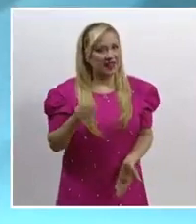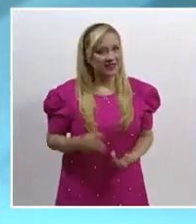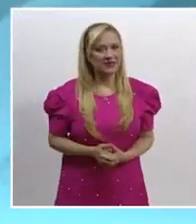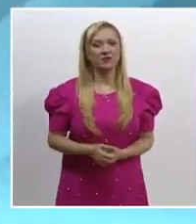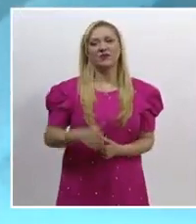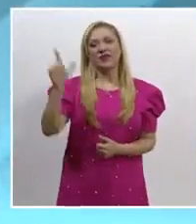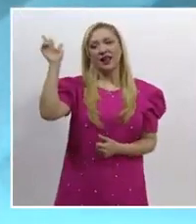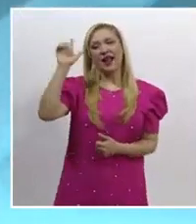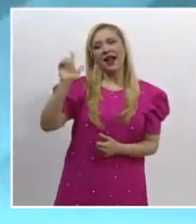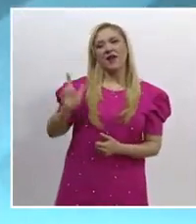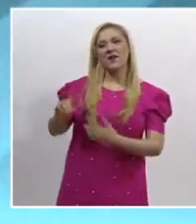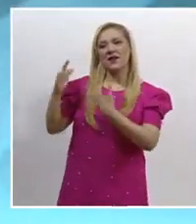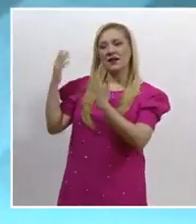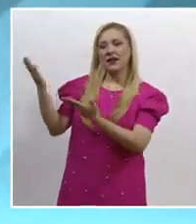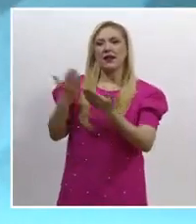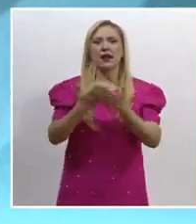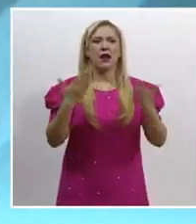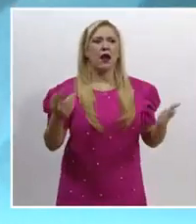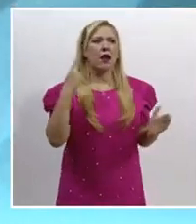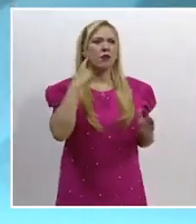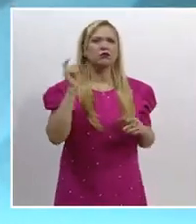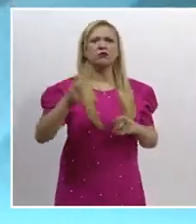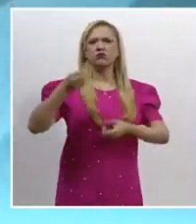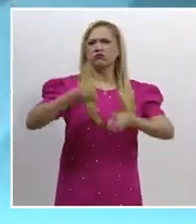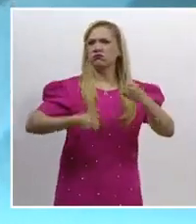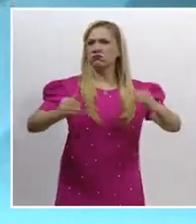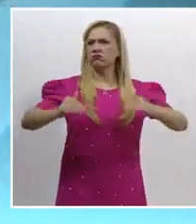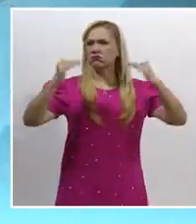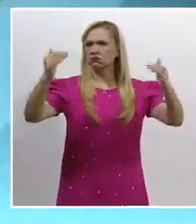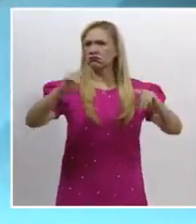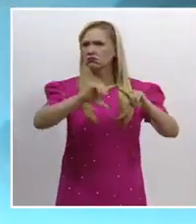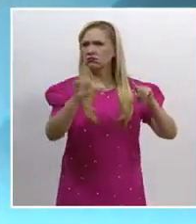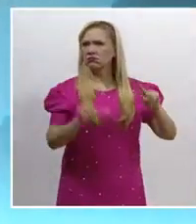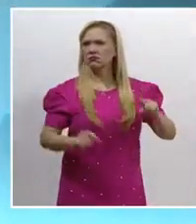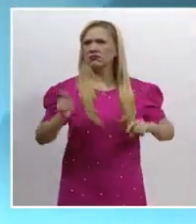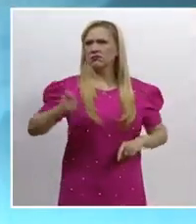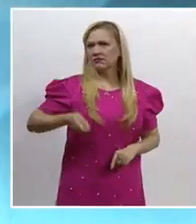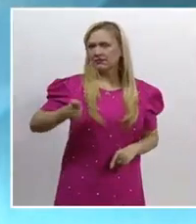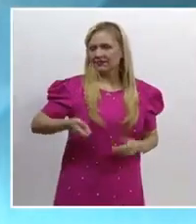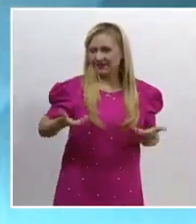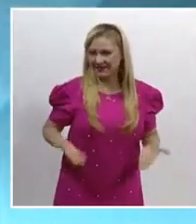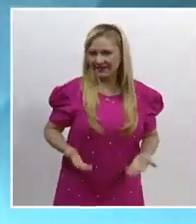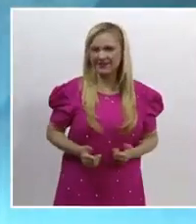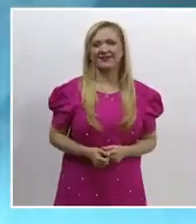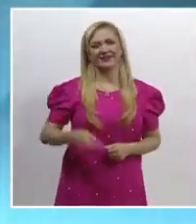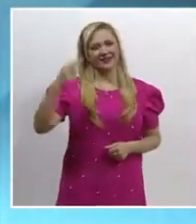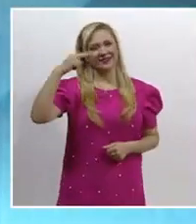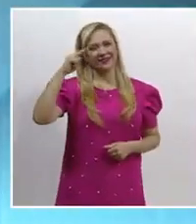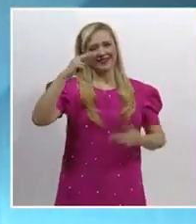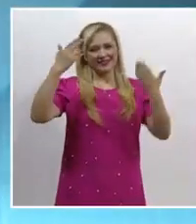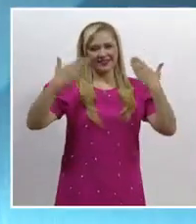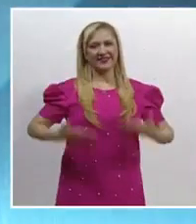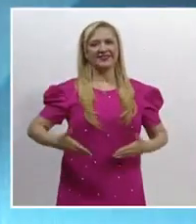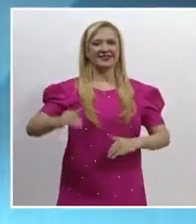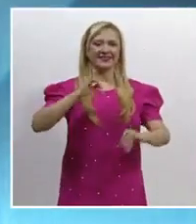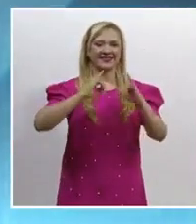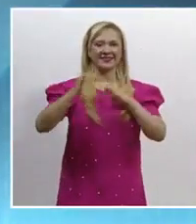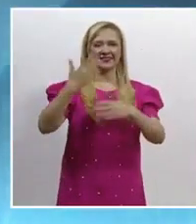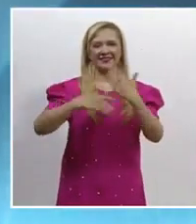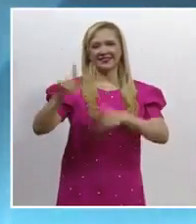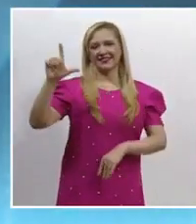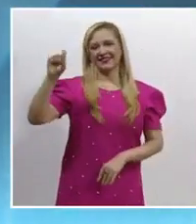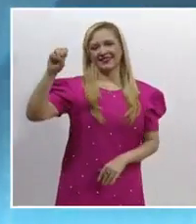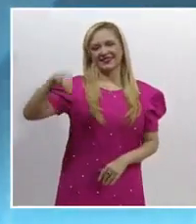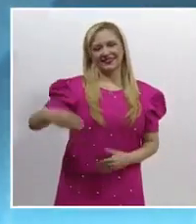minutos le presentaré la información más reciente del Poder Judicial de la Federación. Saludo a mi compañera Nidia Díaz en la interpretación en lengua de señas